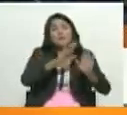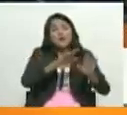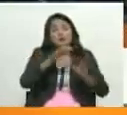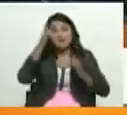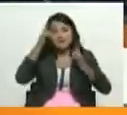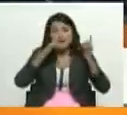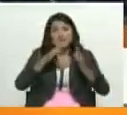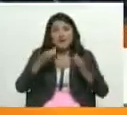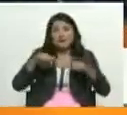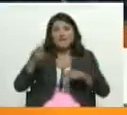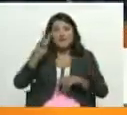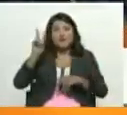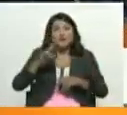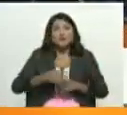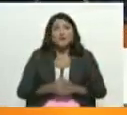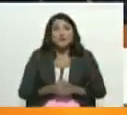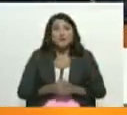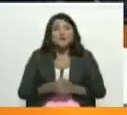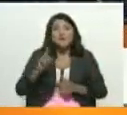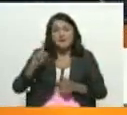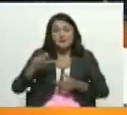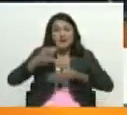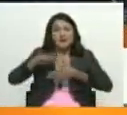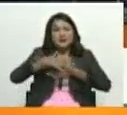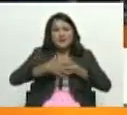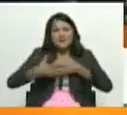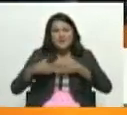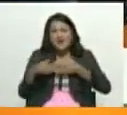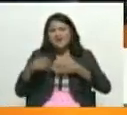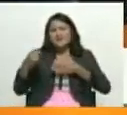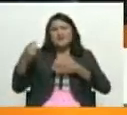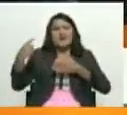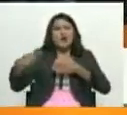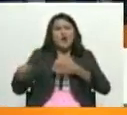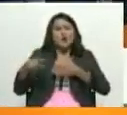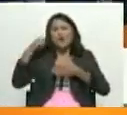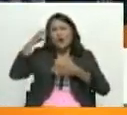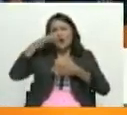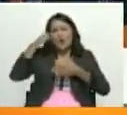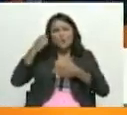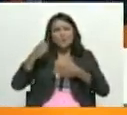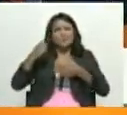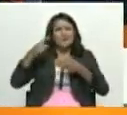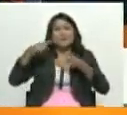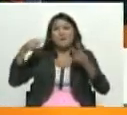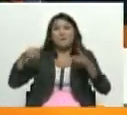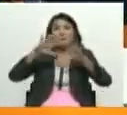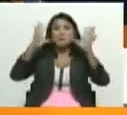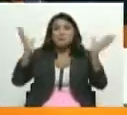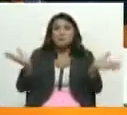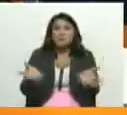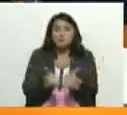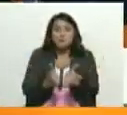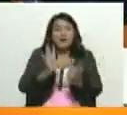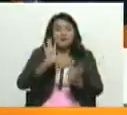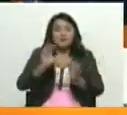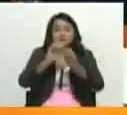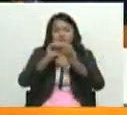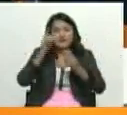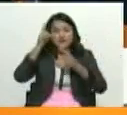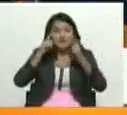Venezuela trasciende nuestro continente llega a cada Rincón de la geografía global porque Chávez cambió para siempre